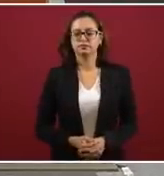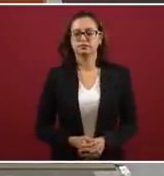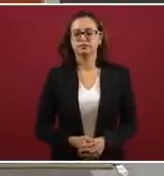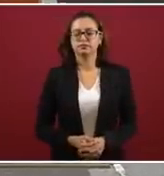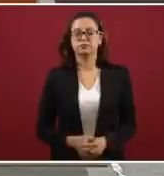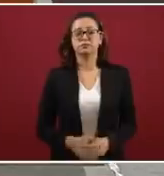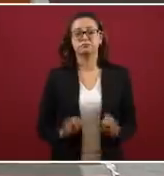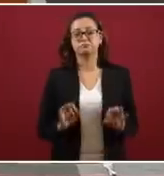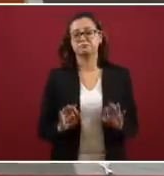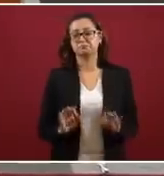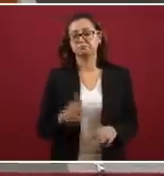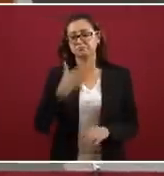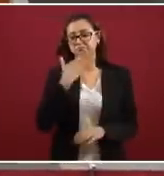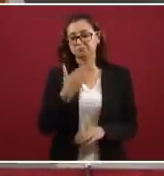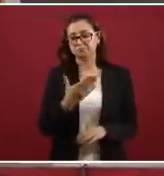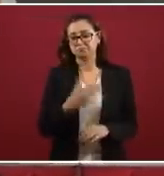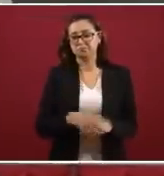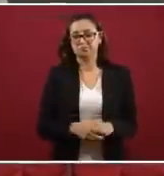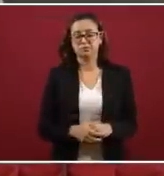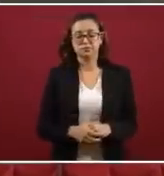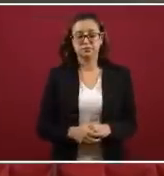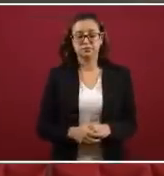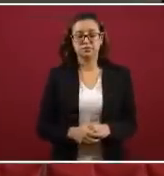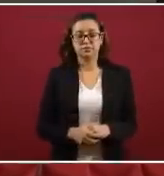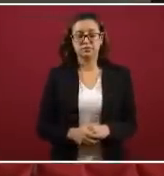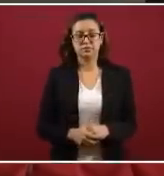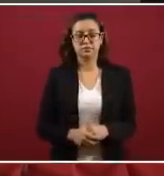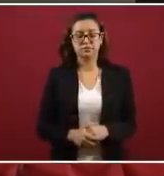Muy bien, pues este es un